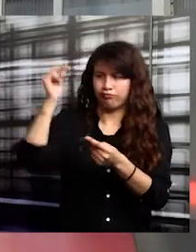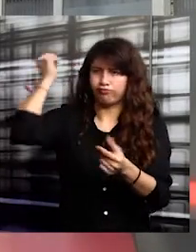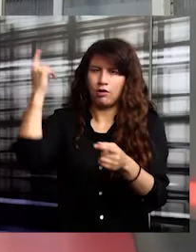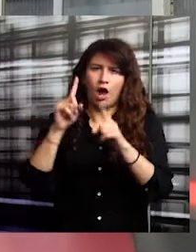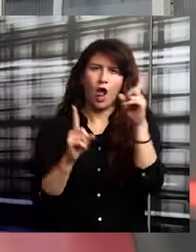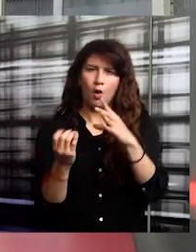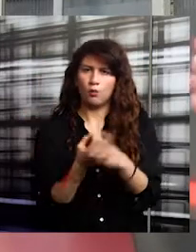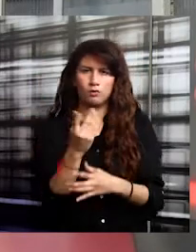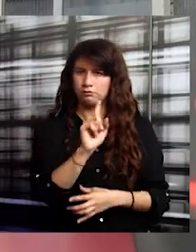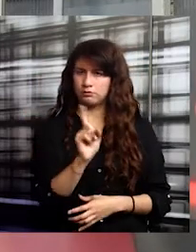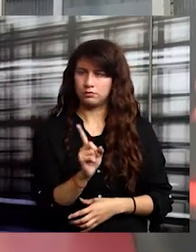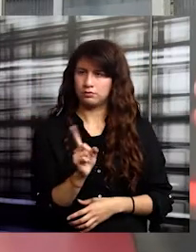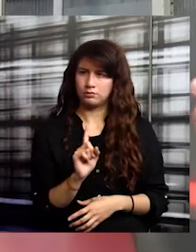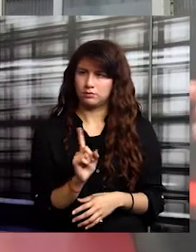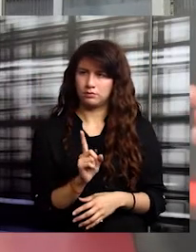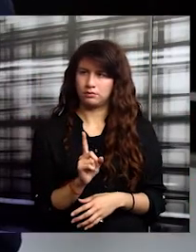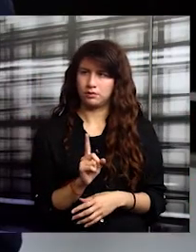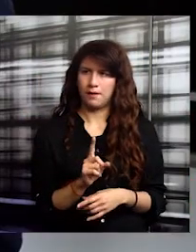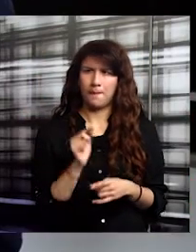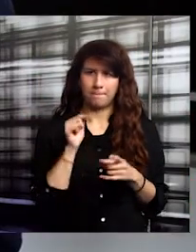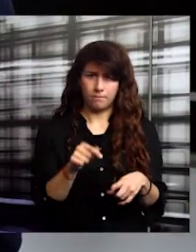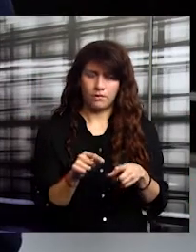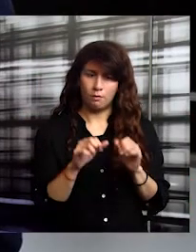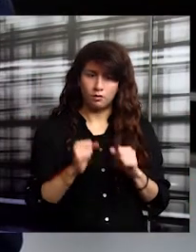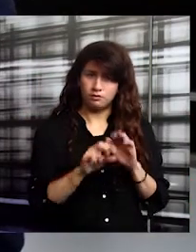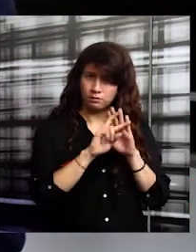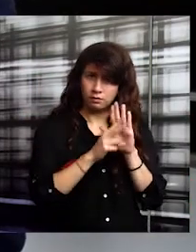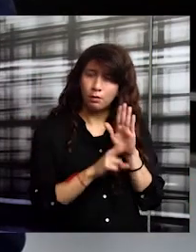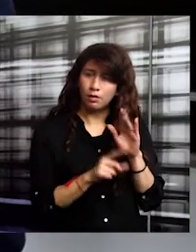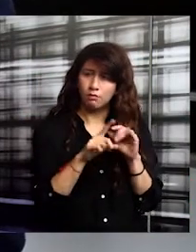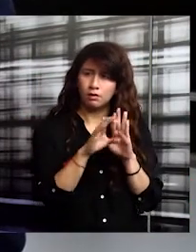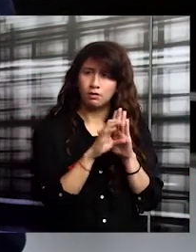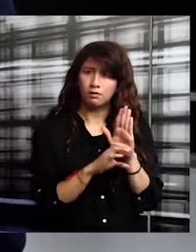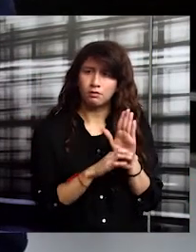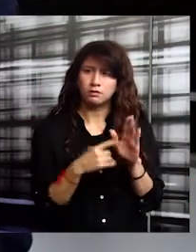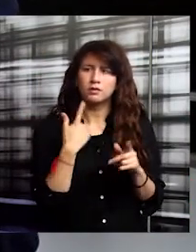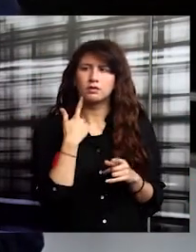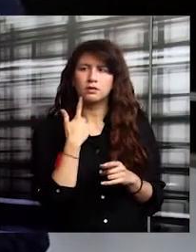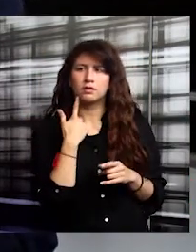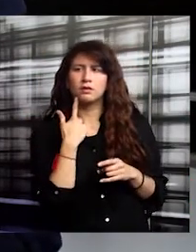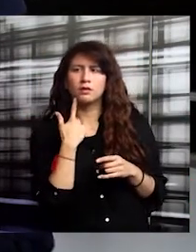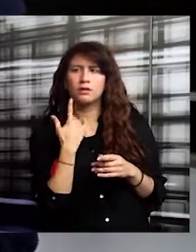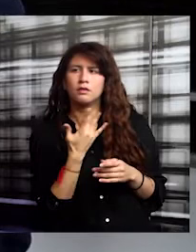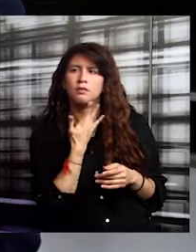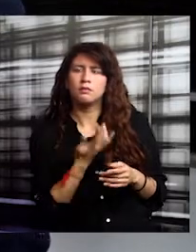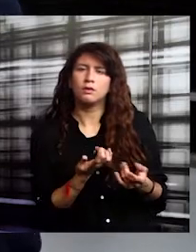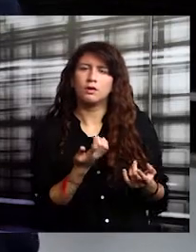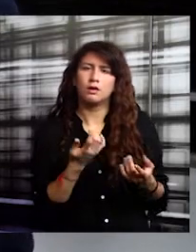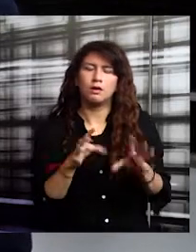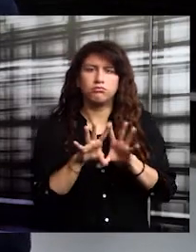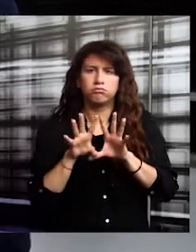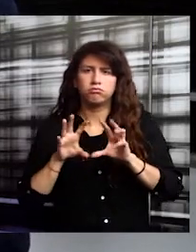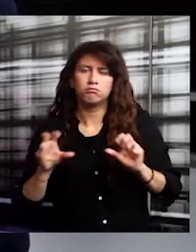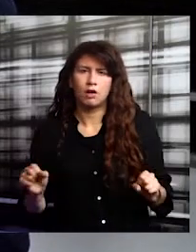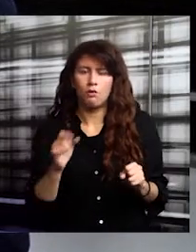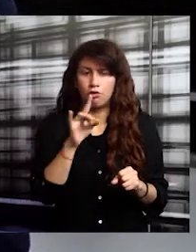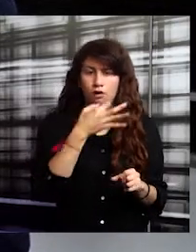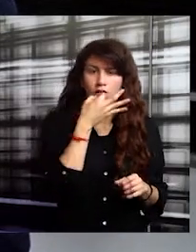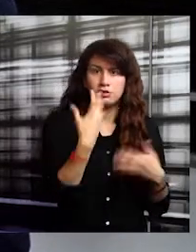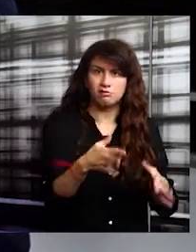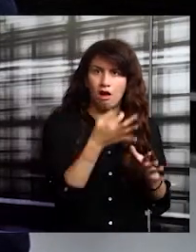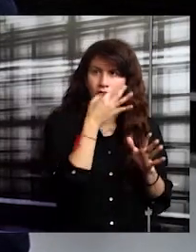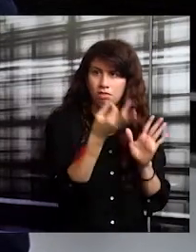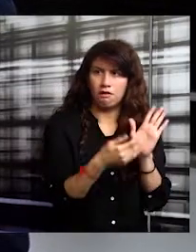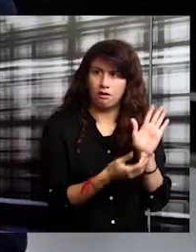Ahora, ¿cómo se puede modificar la Constitución? Porque de acuerdo a lo que se ha señalado, ¿no es cierto?, hay